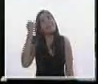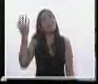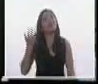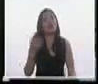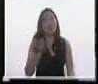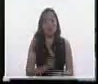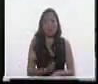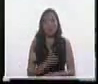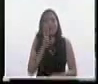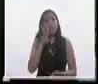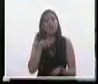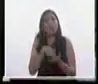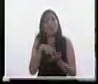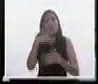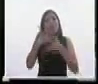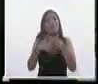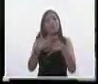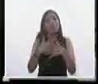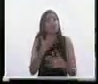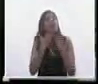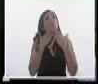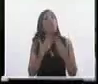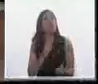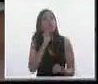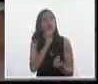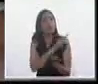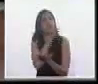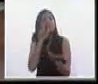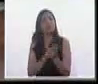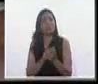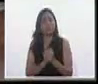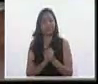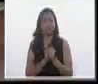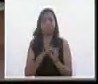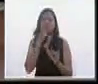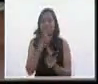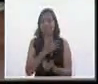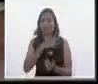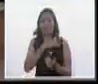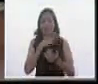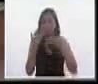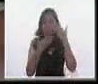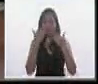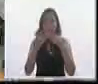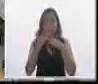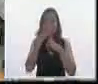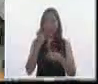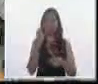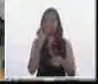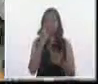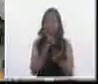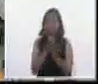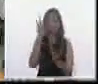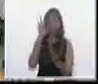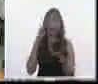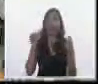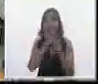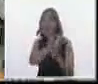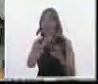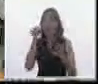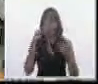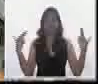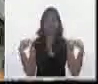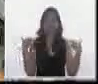2015 y no hay nada de eso en nuestra legislación de hecho acaba de salir una encuesta donde dice que la gran mayoría de los profesores que